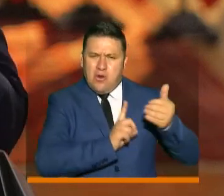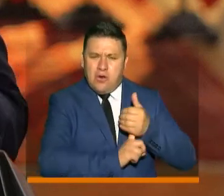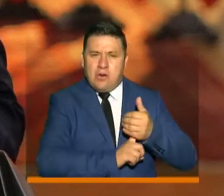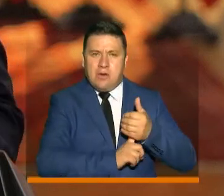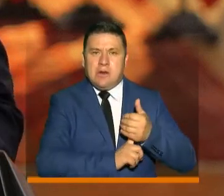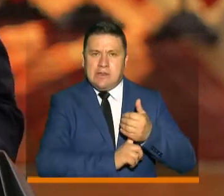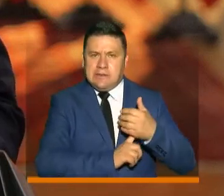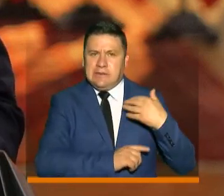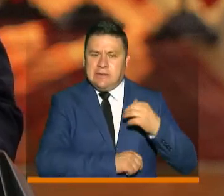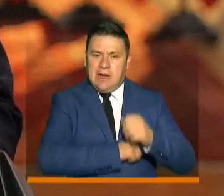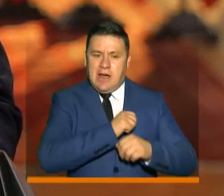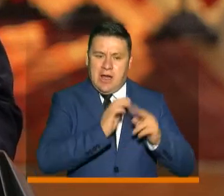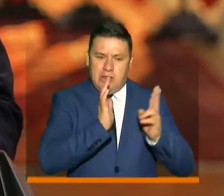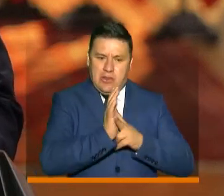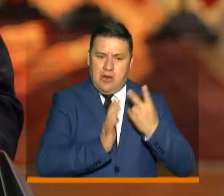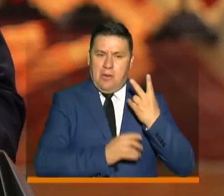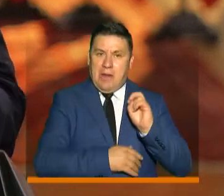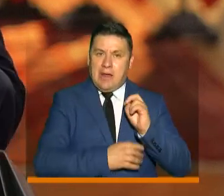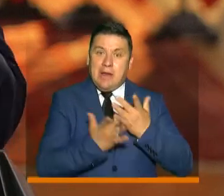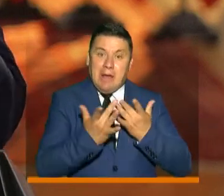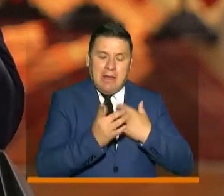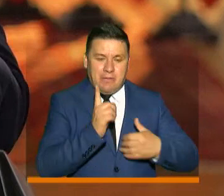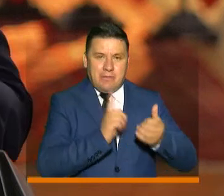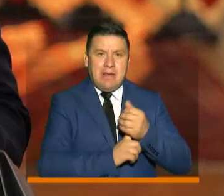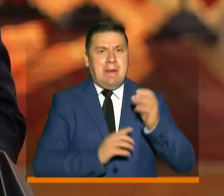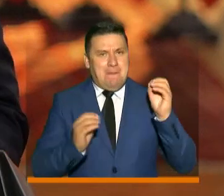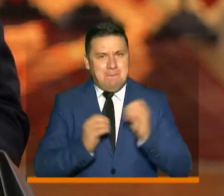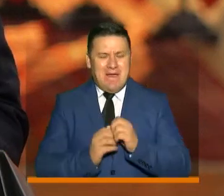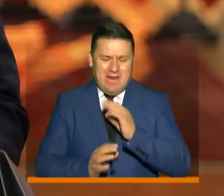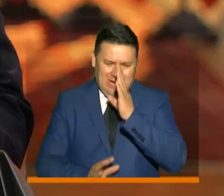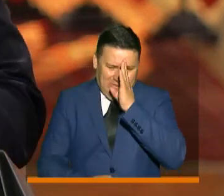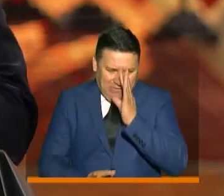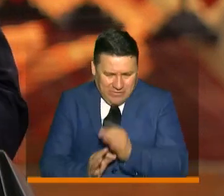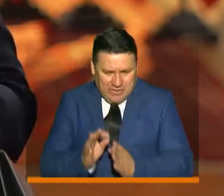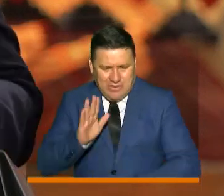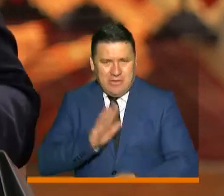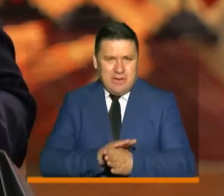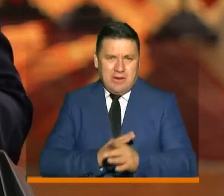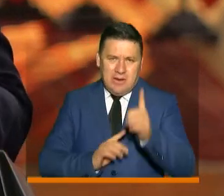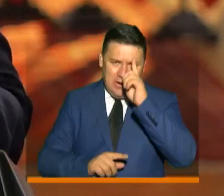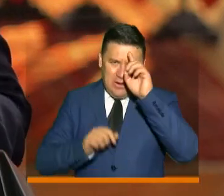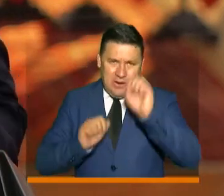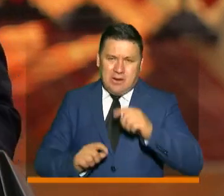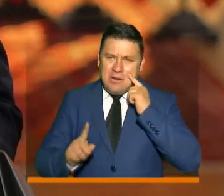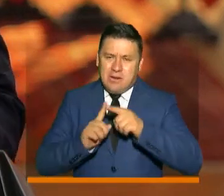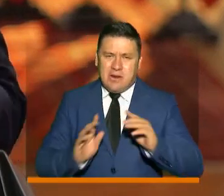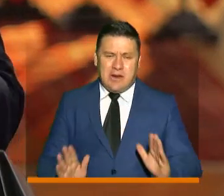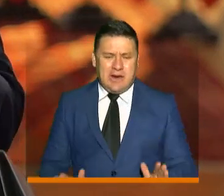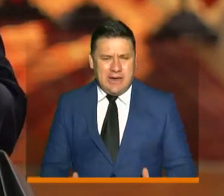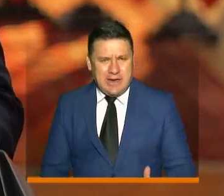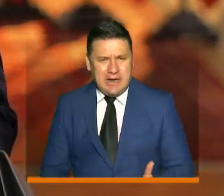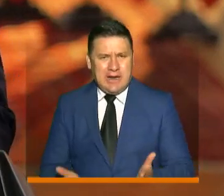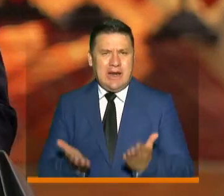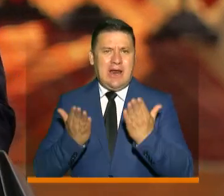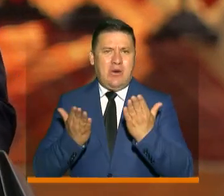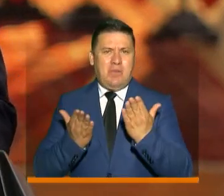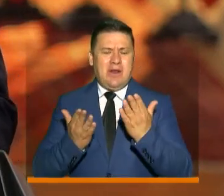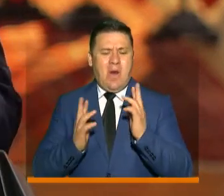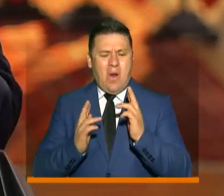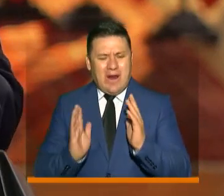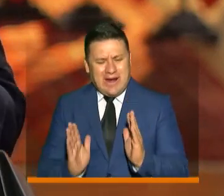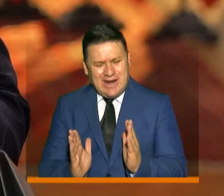estábamos cosechando en 2020 y nos deben llenar de fe en nuestra capacidad de recuperarnos de esta pandemia